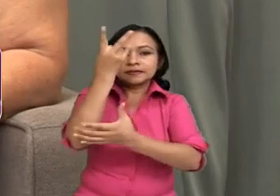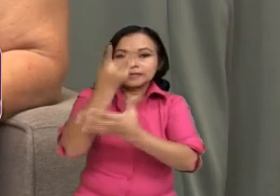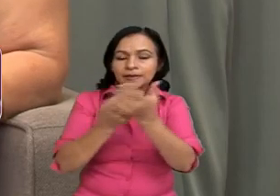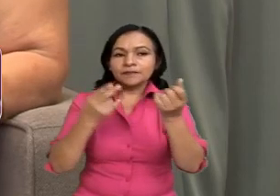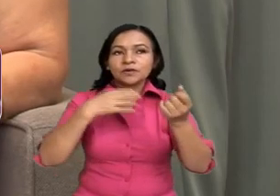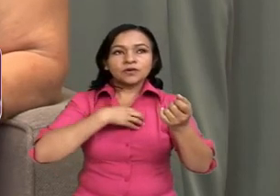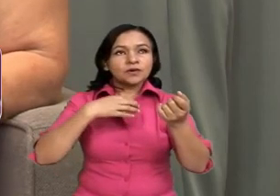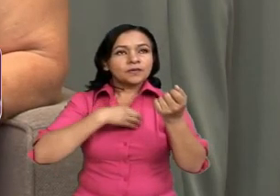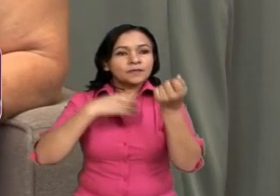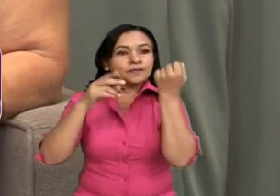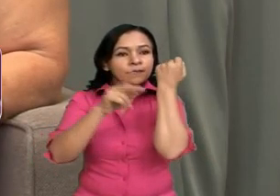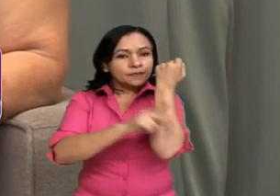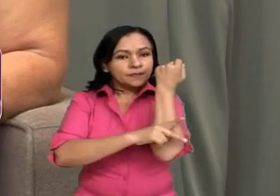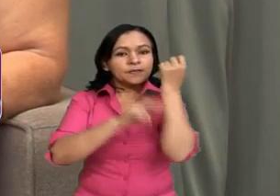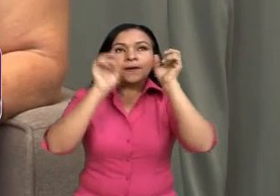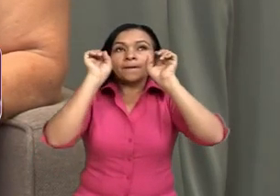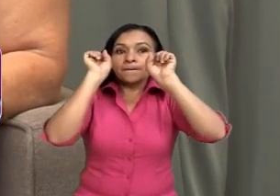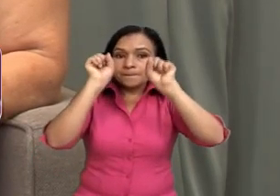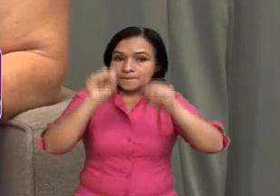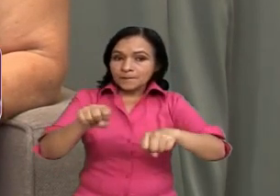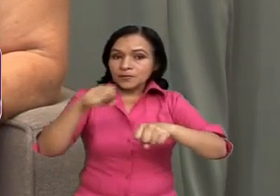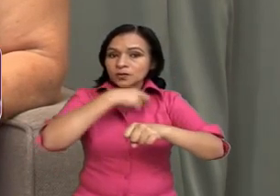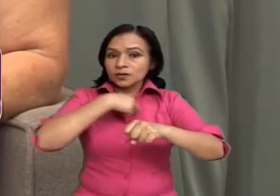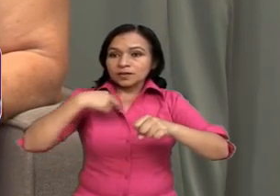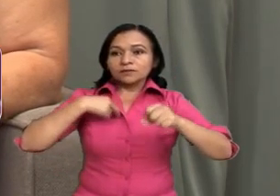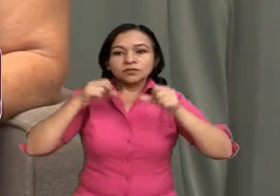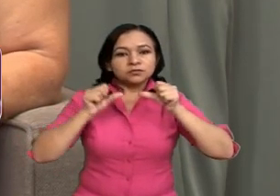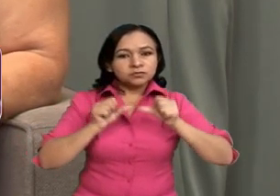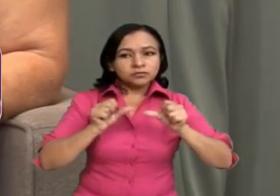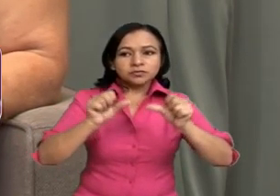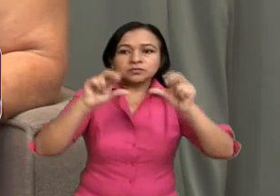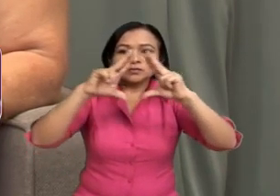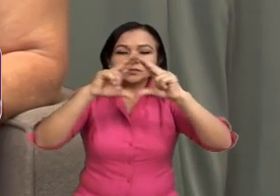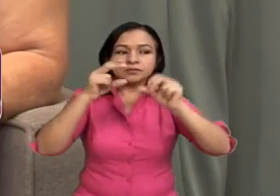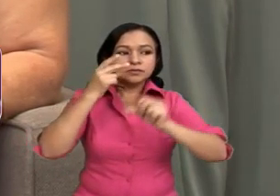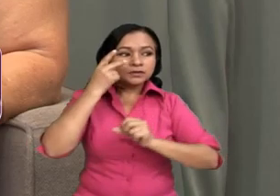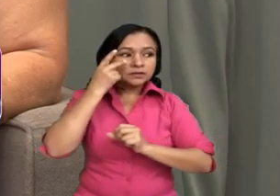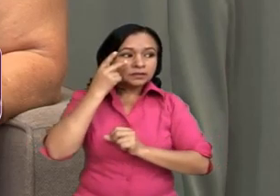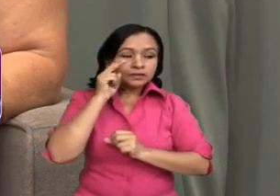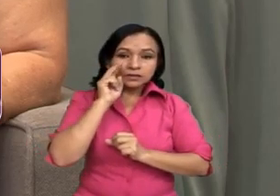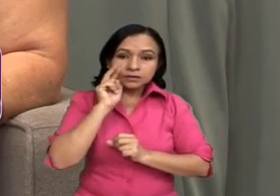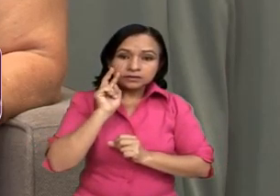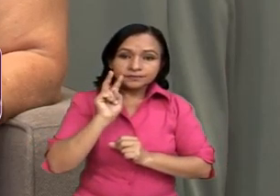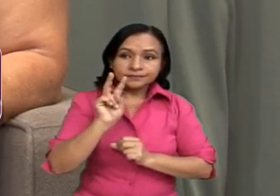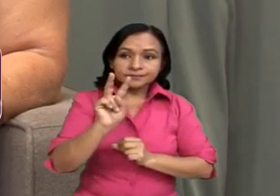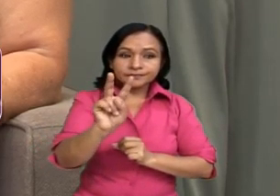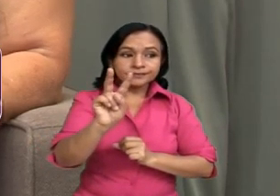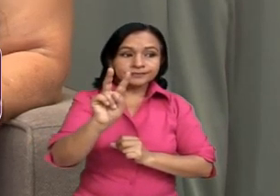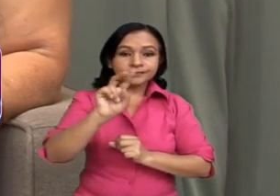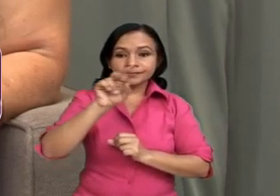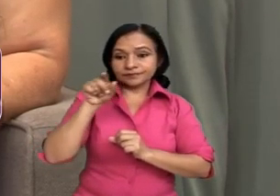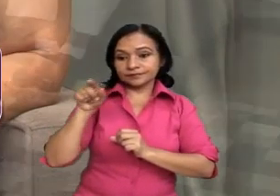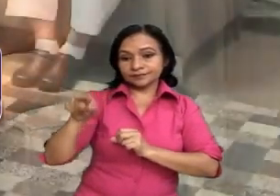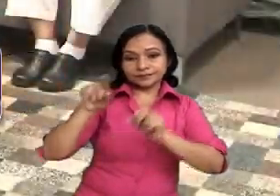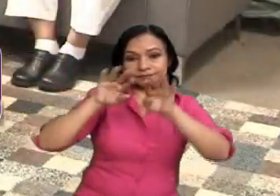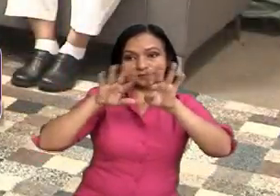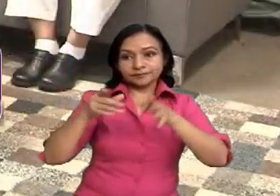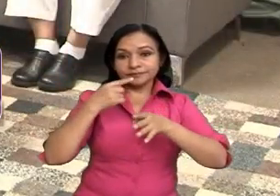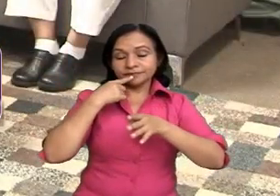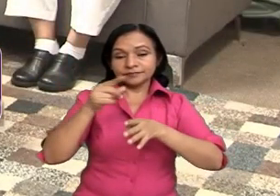país, somos capaces de sacar adelante. Y esa visión, como decía la compañera Justa, es una